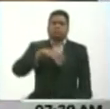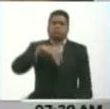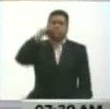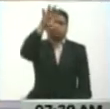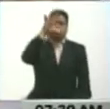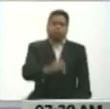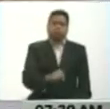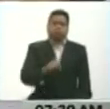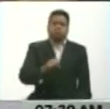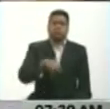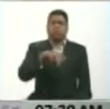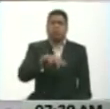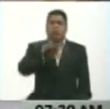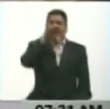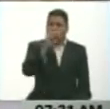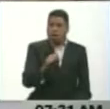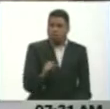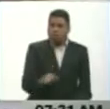producción. Asaltar.